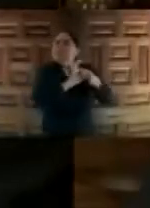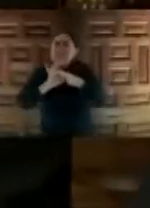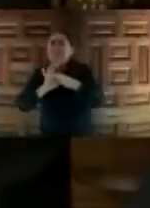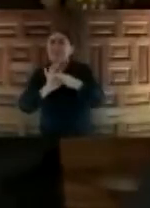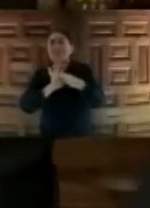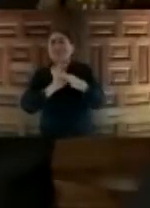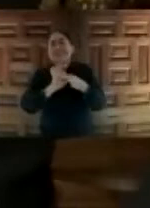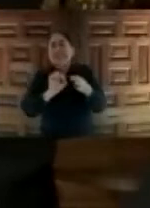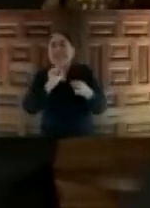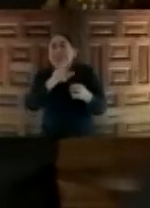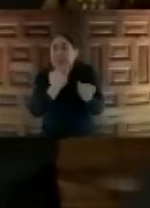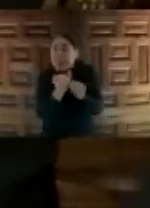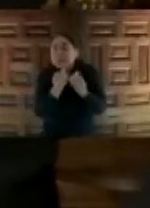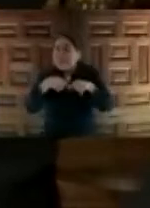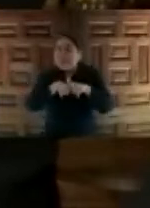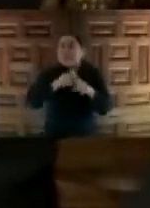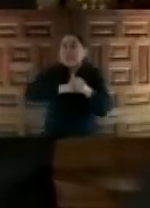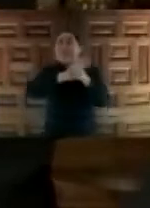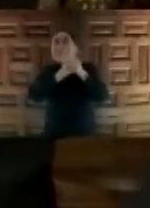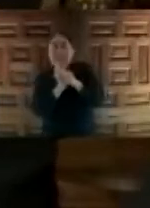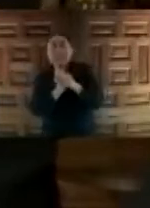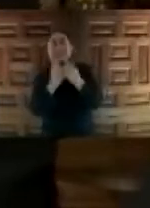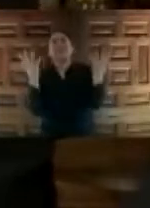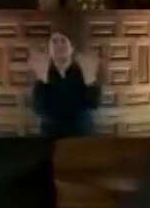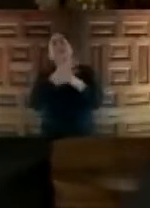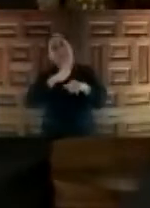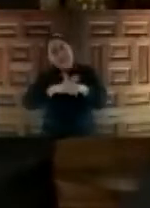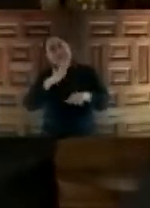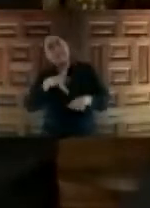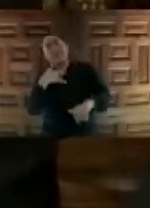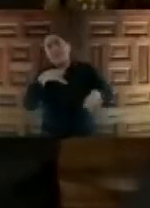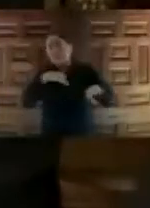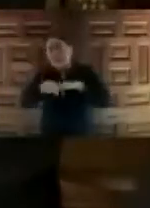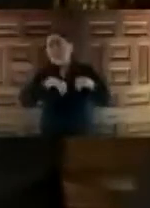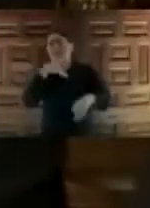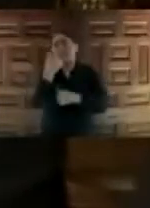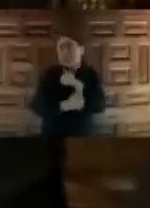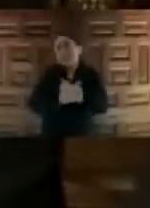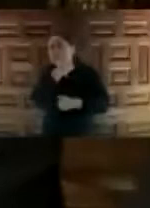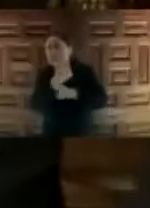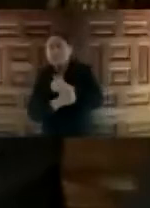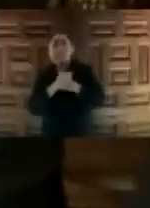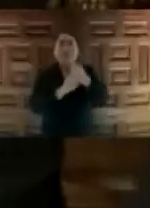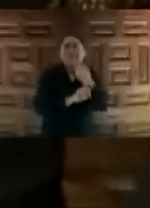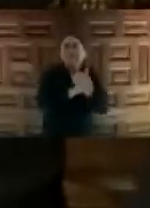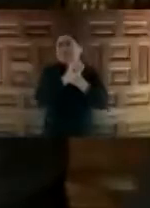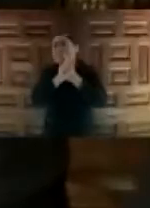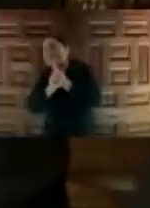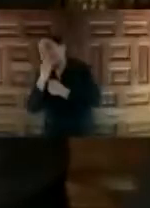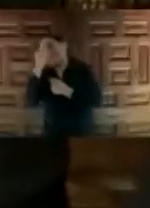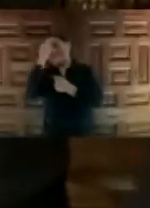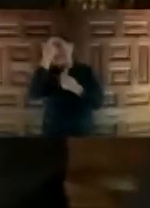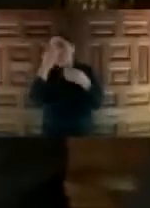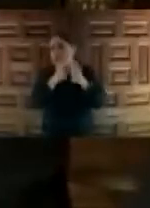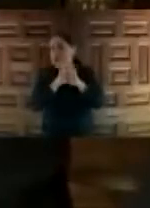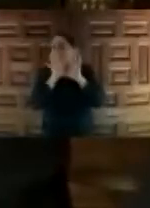misma pandemia y que va marcando nuevos retos y problemas para pues, poder orientar el